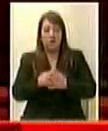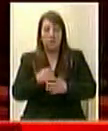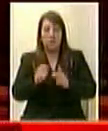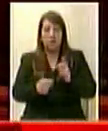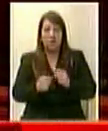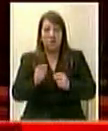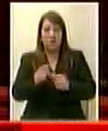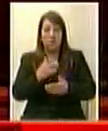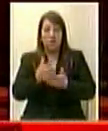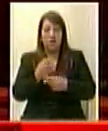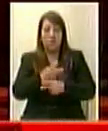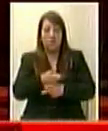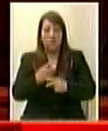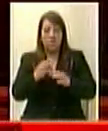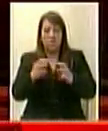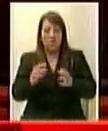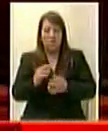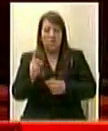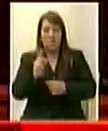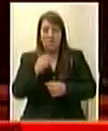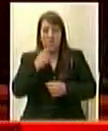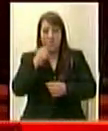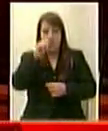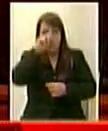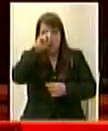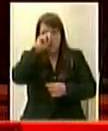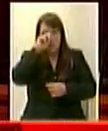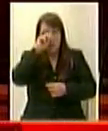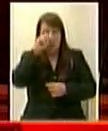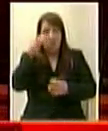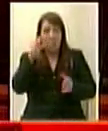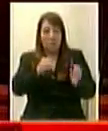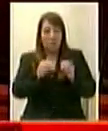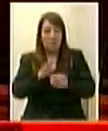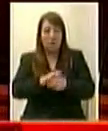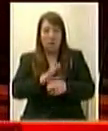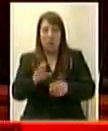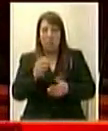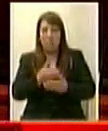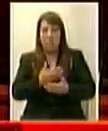afectados de la violencia política y no estemos haciendo parches y parches. Gracias, presidente.